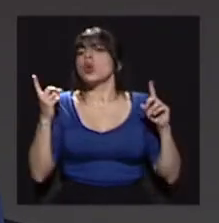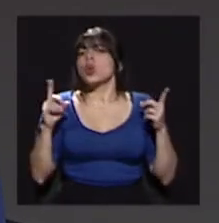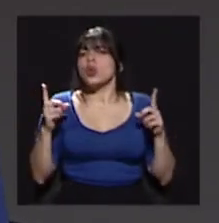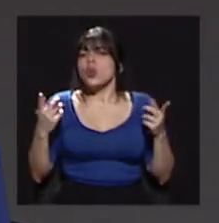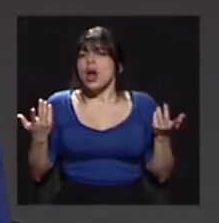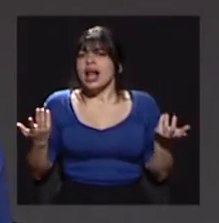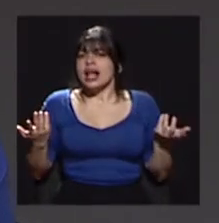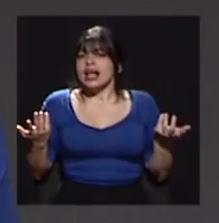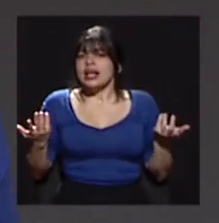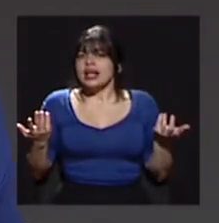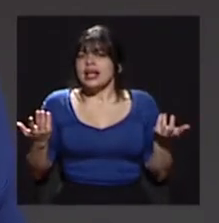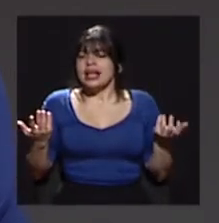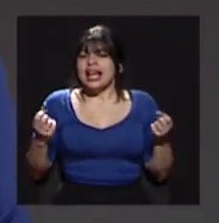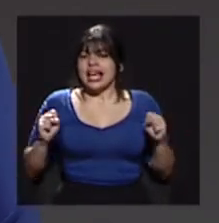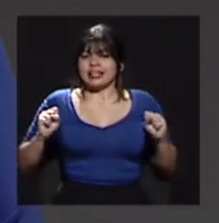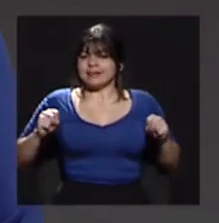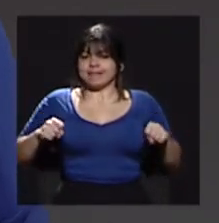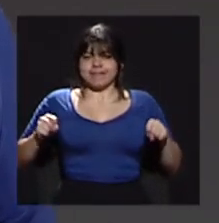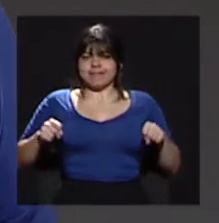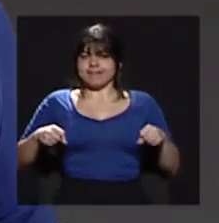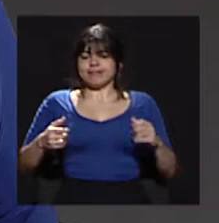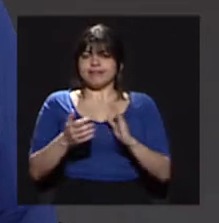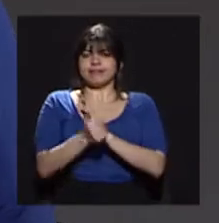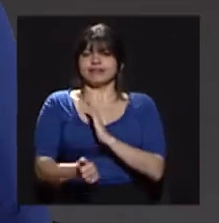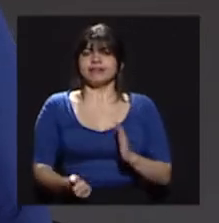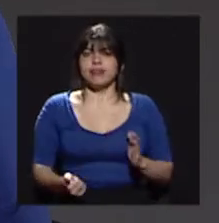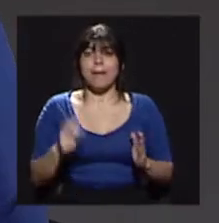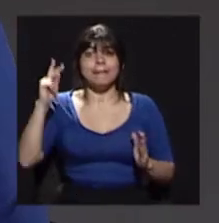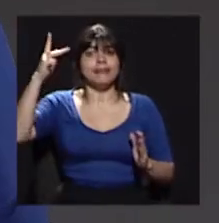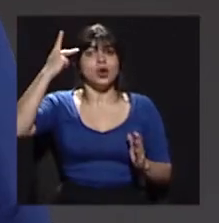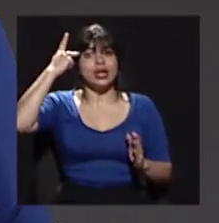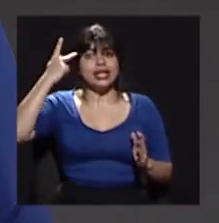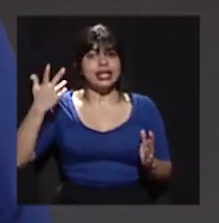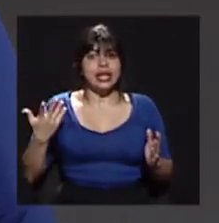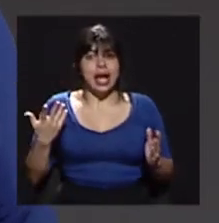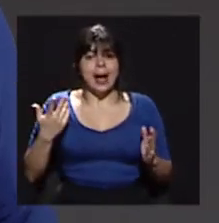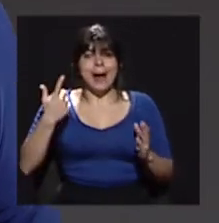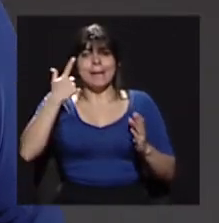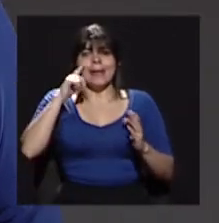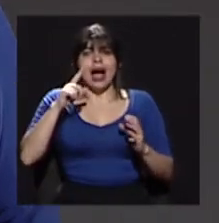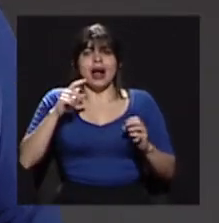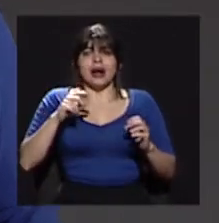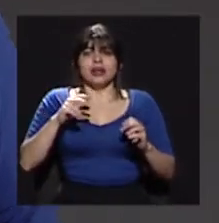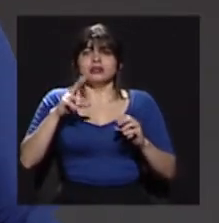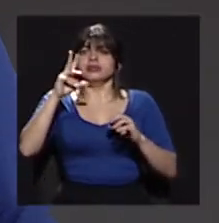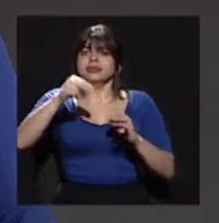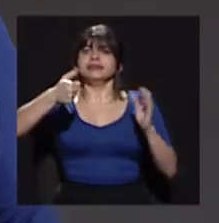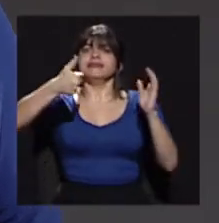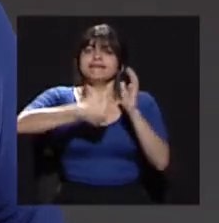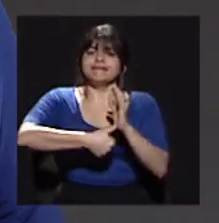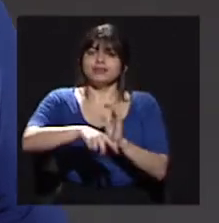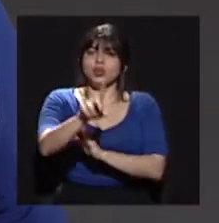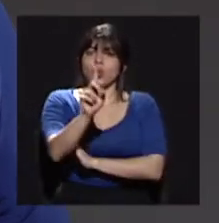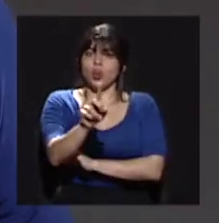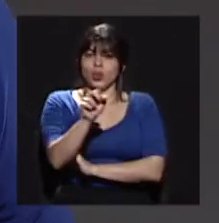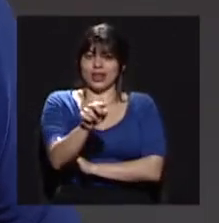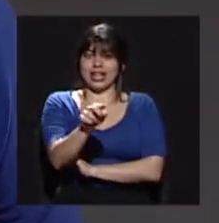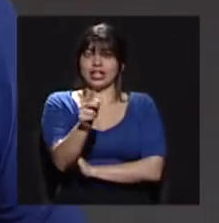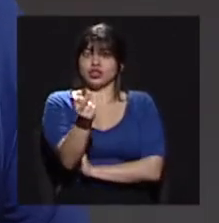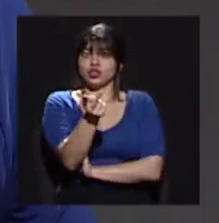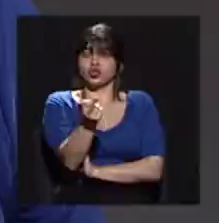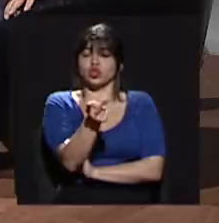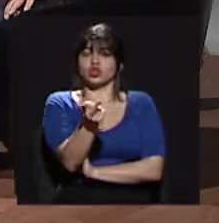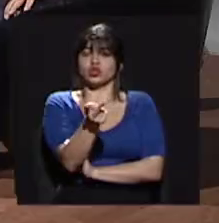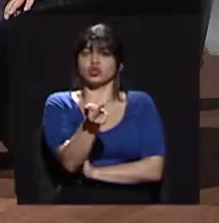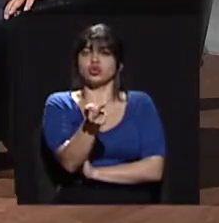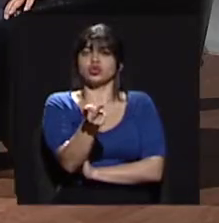la incapacidad política para no haber votado uno de esos dos